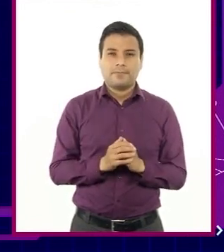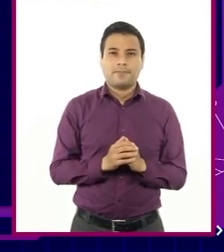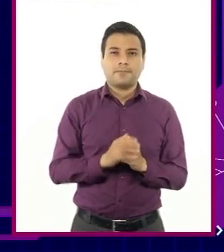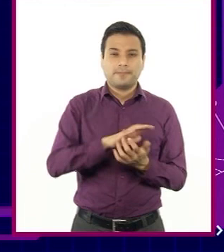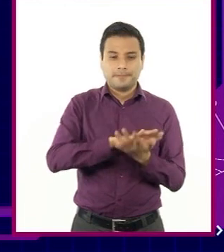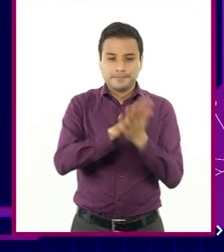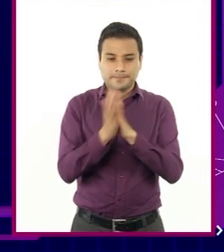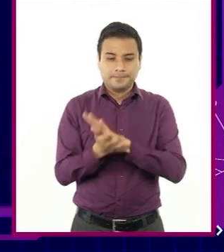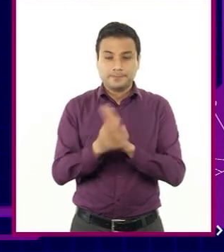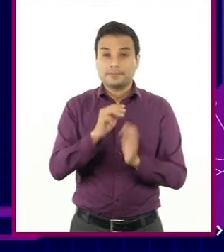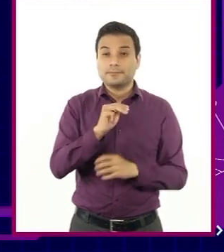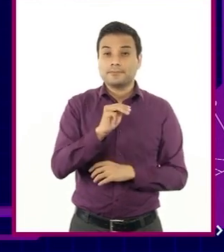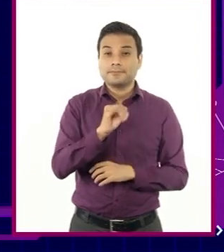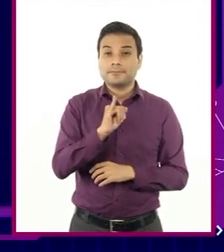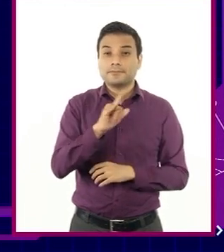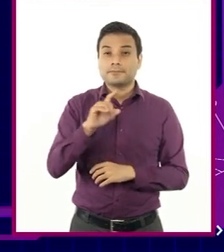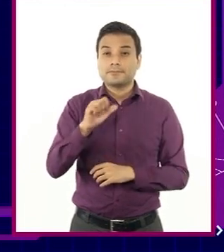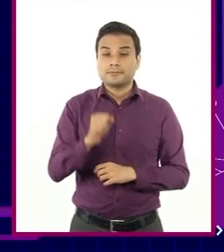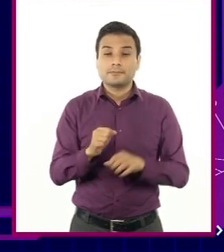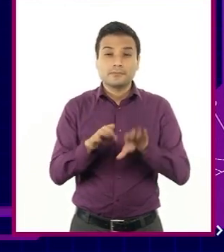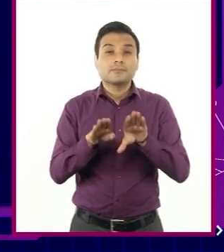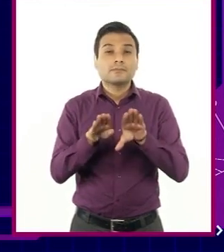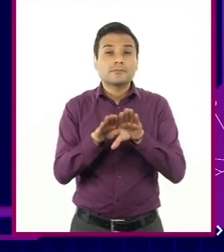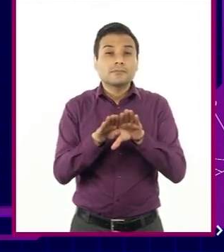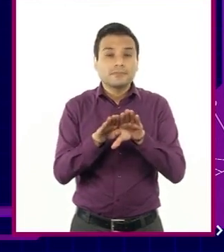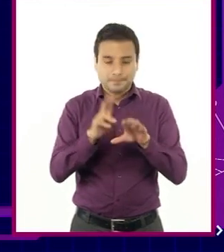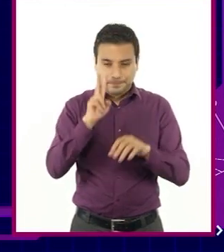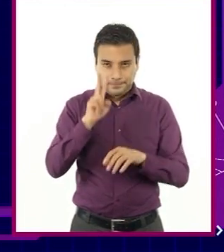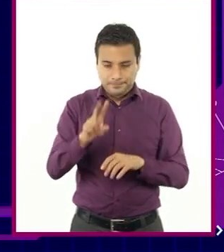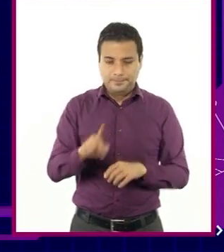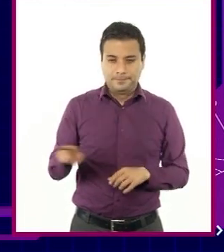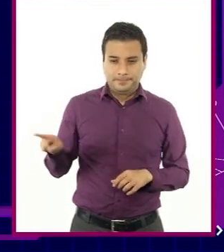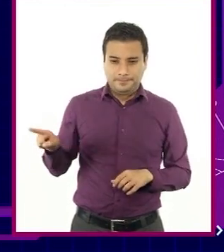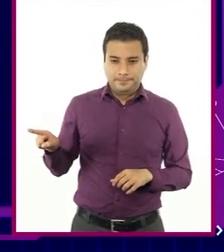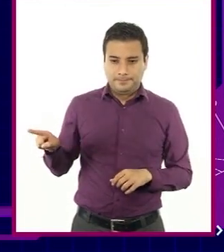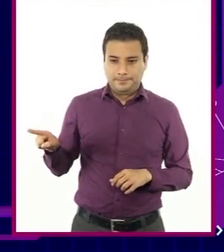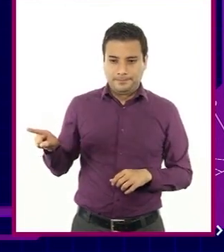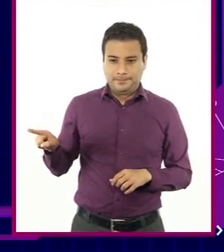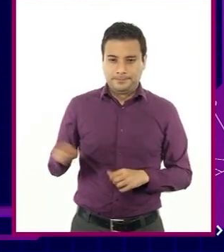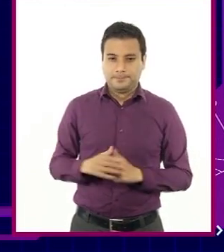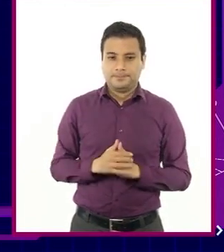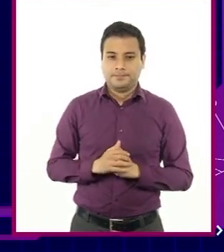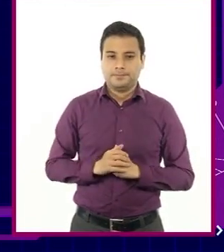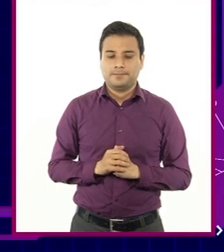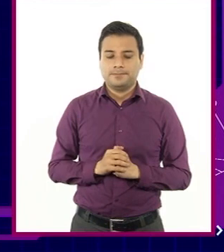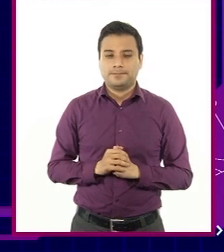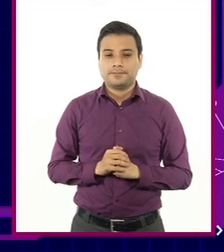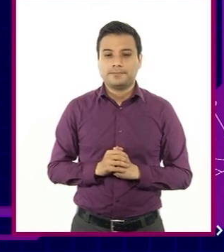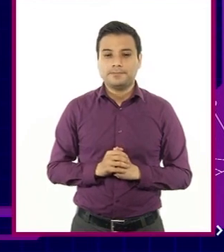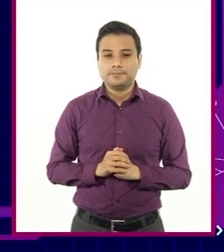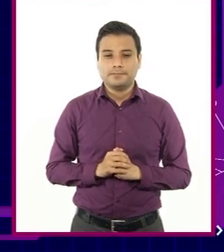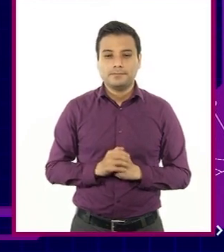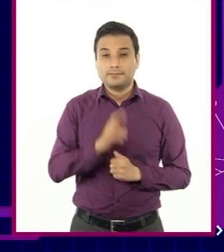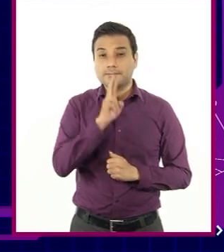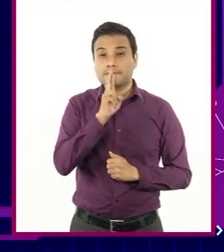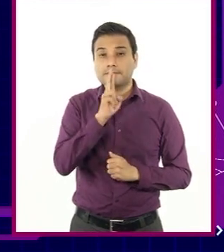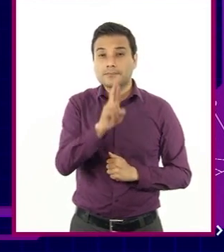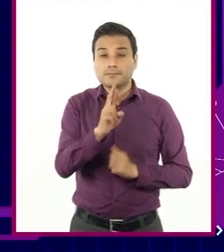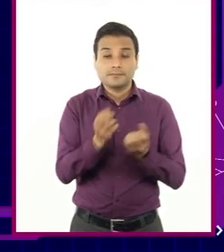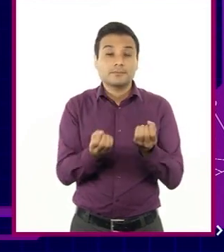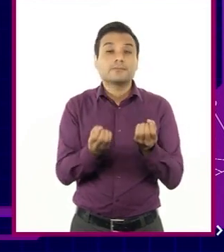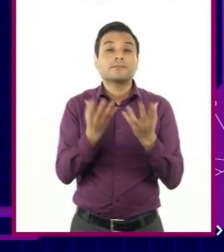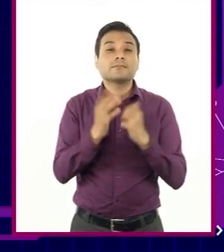dividimos 0.018 kilómetros entre 1.6093 kilómetros sobre milla. El cociente